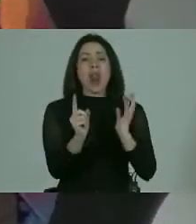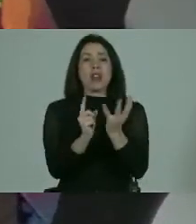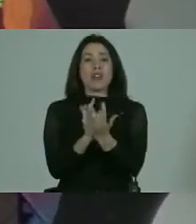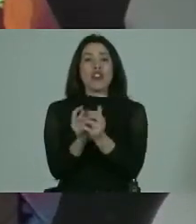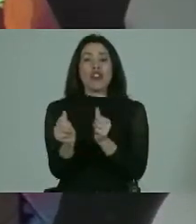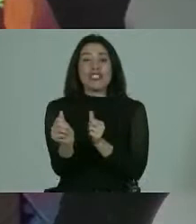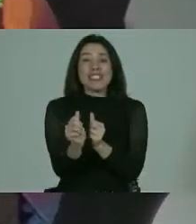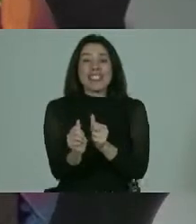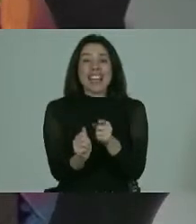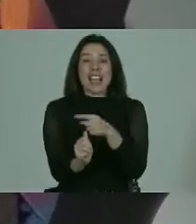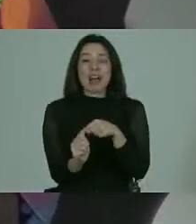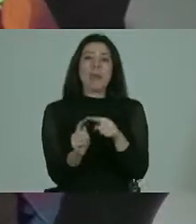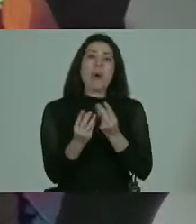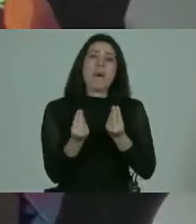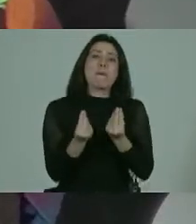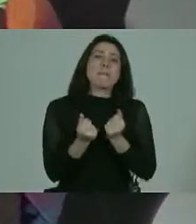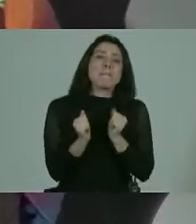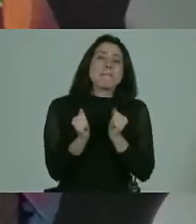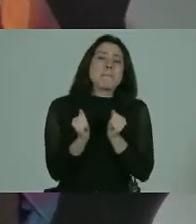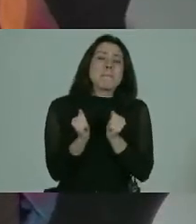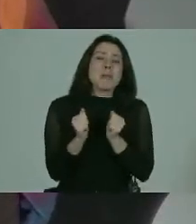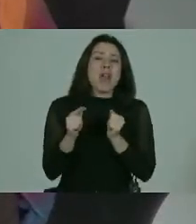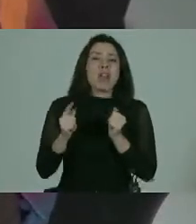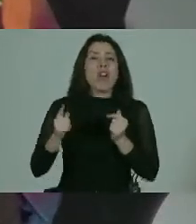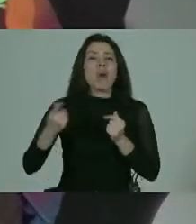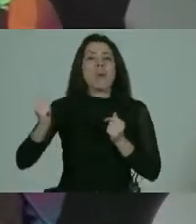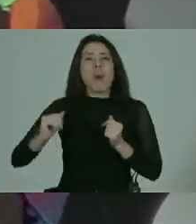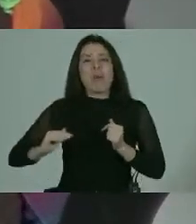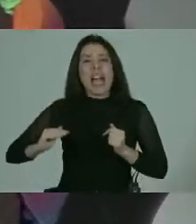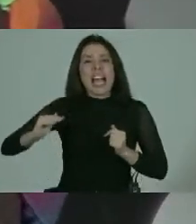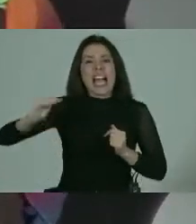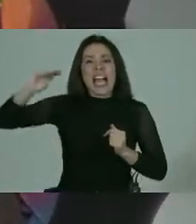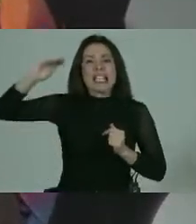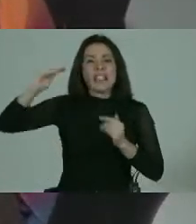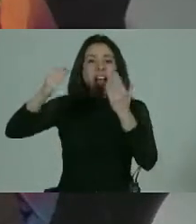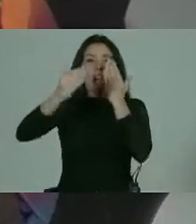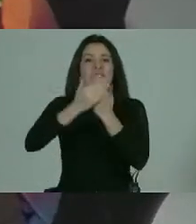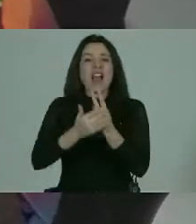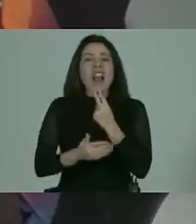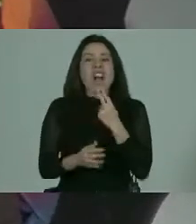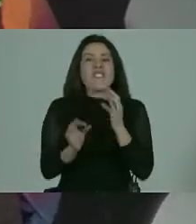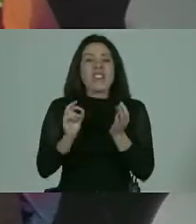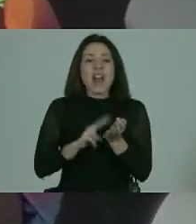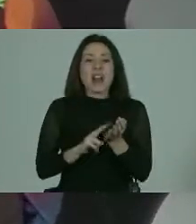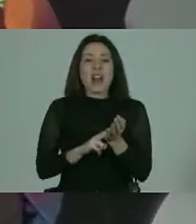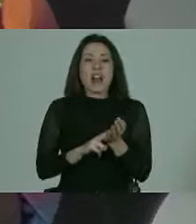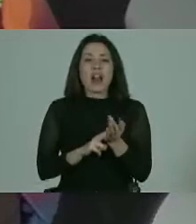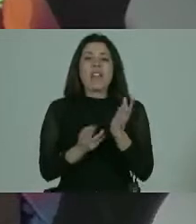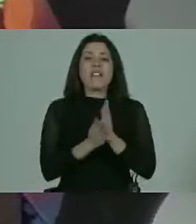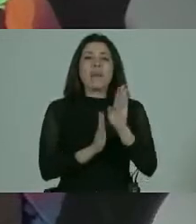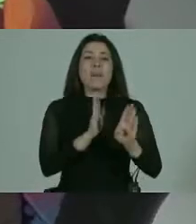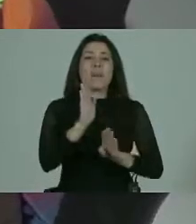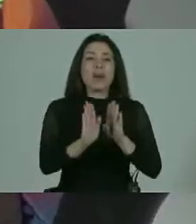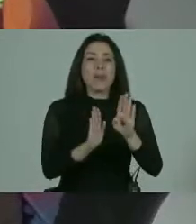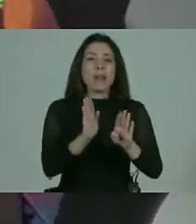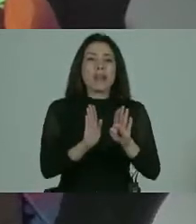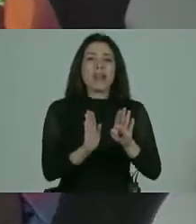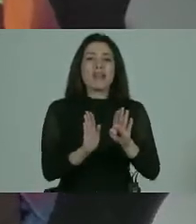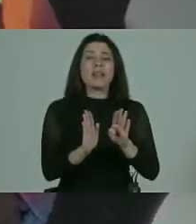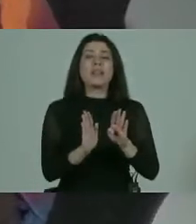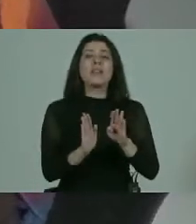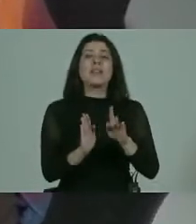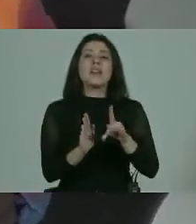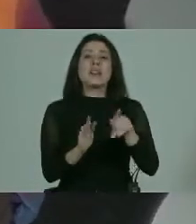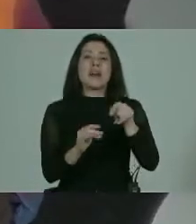entonces en el fondo por miedo a que crezcan a que se tengan que enfrentar la vida real no sobre protegen y los quieren mantener